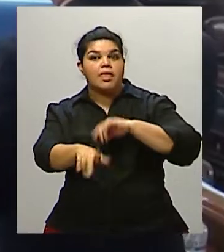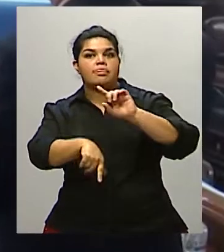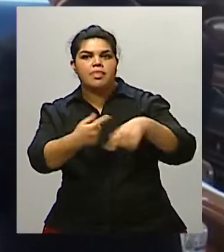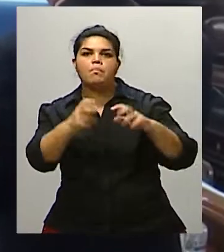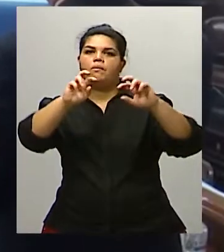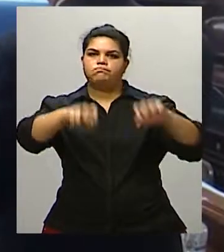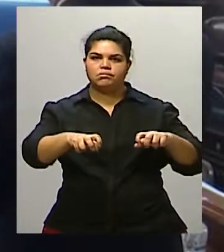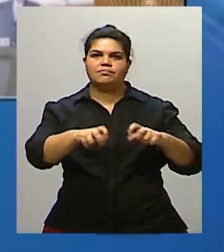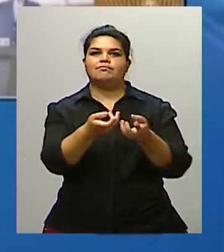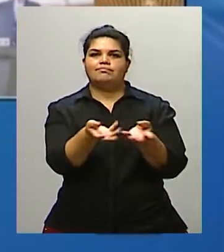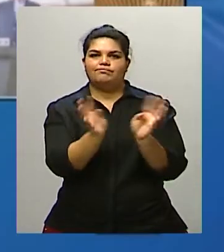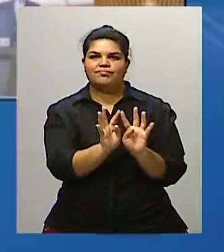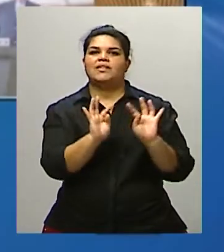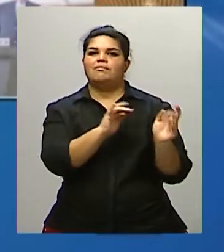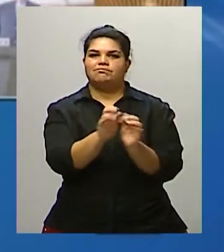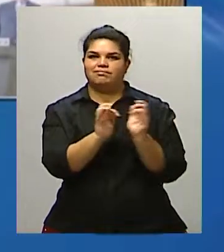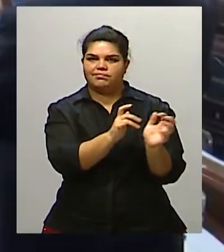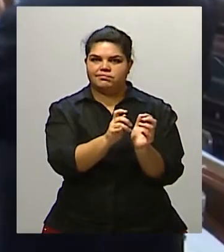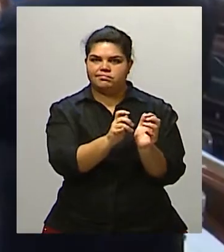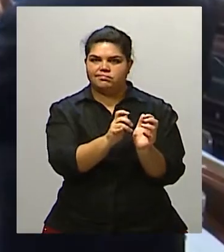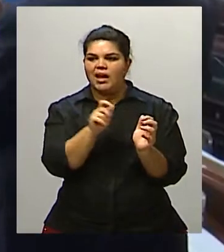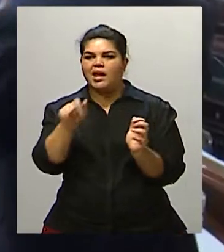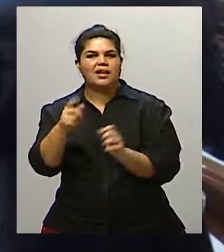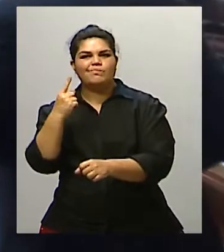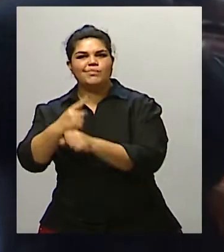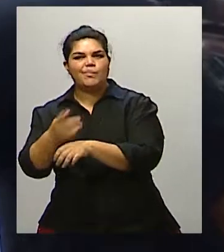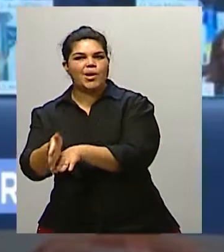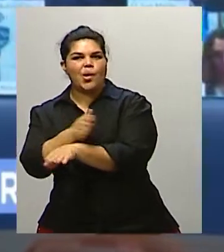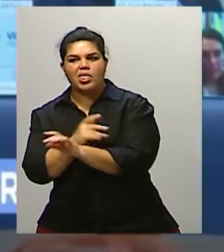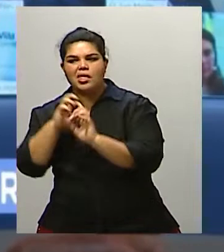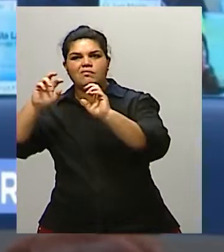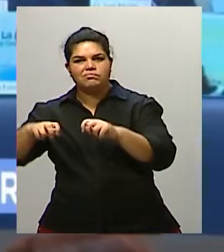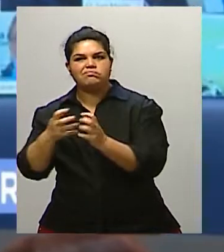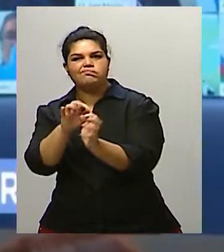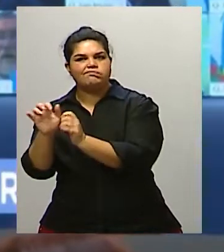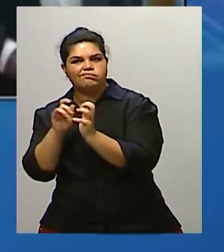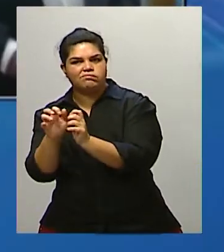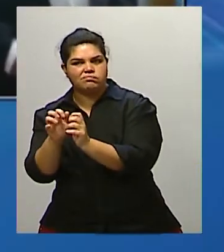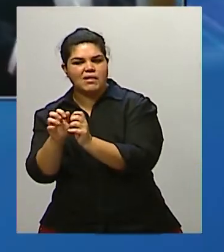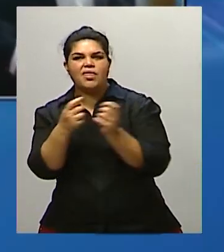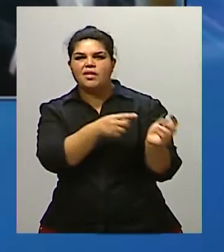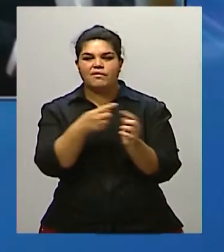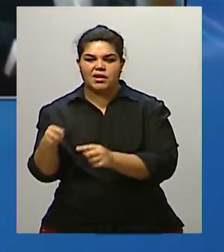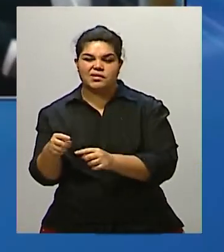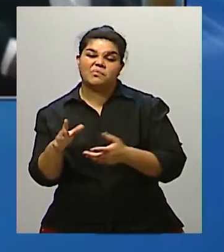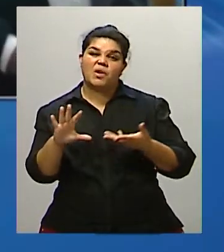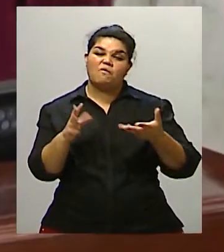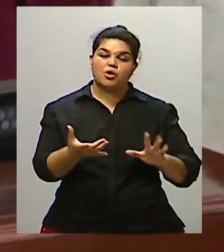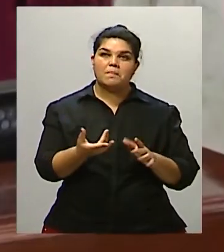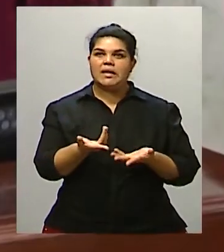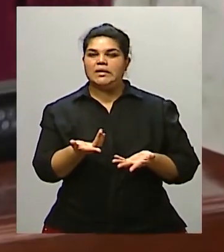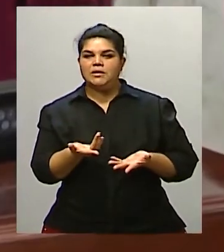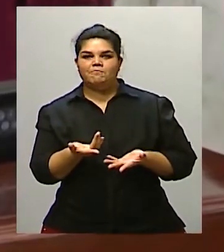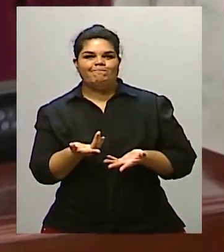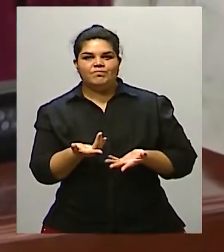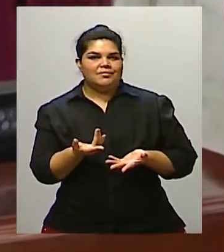negociar. Alguien había tuiteado, es como tratar de pedirle al diablo que sea bueno.